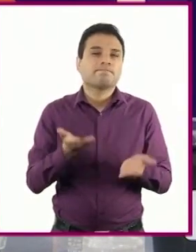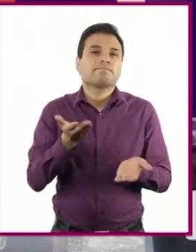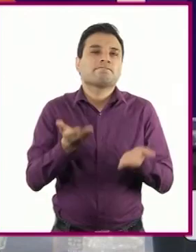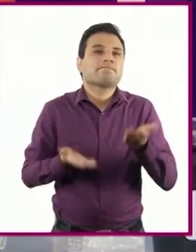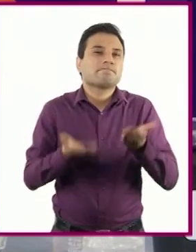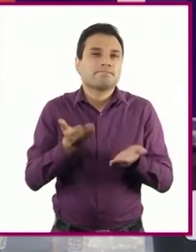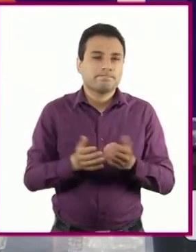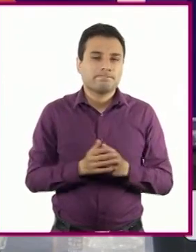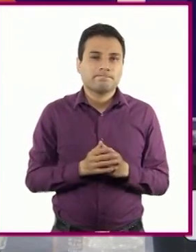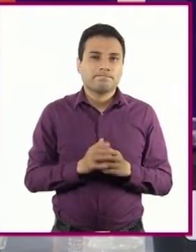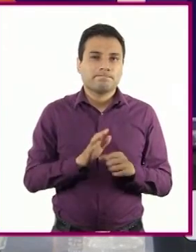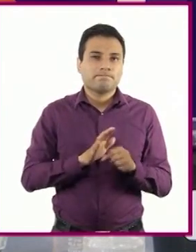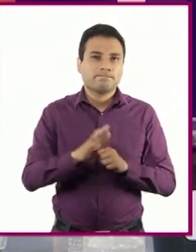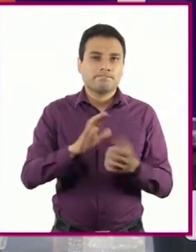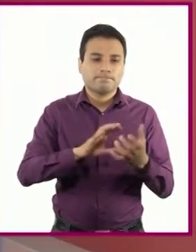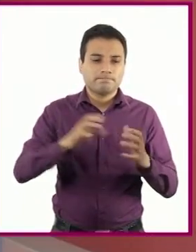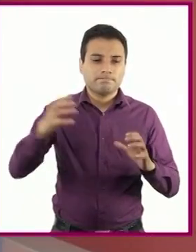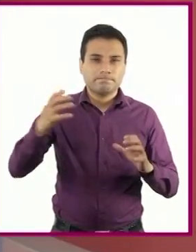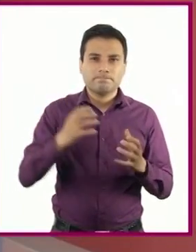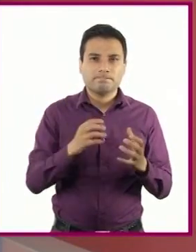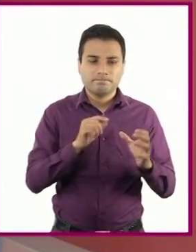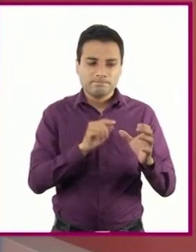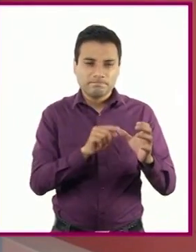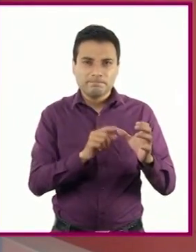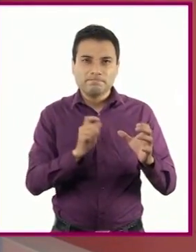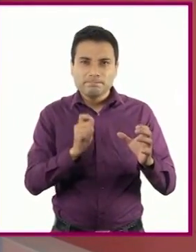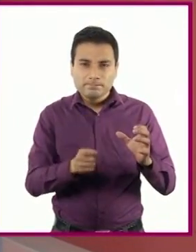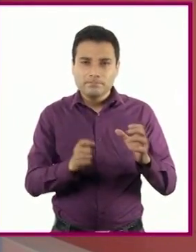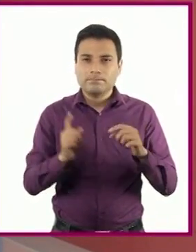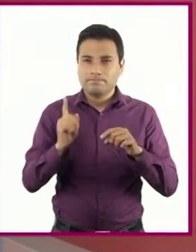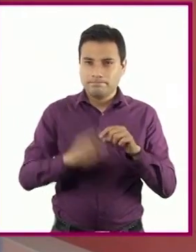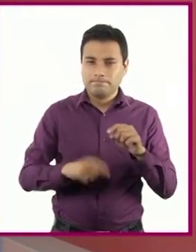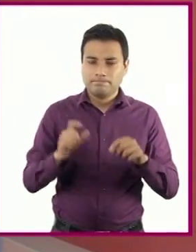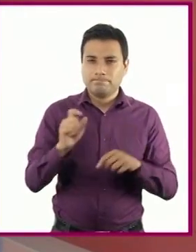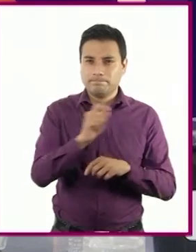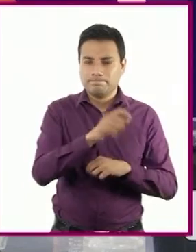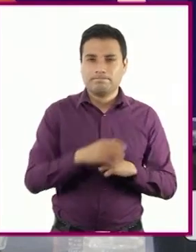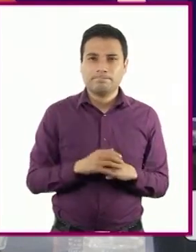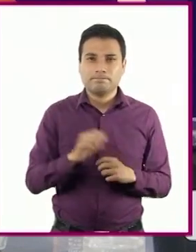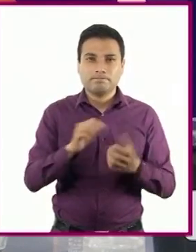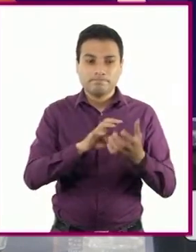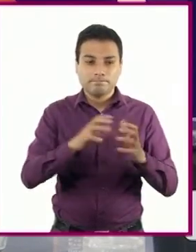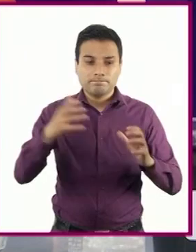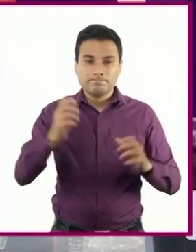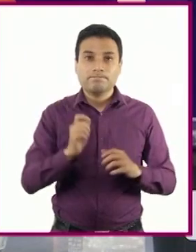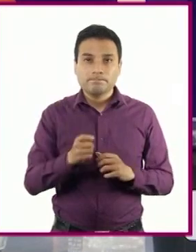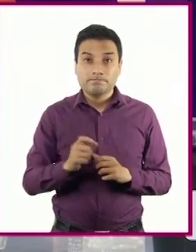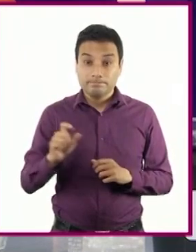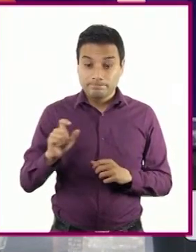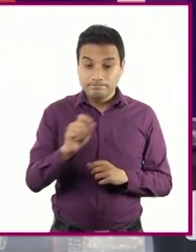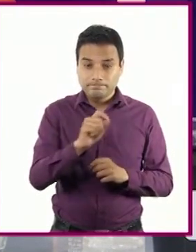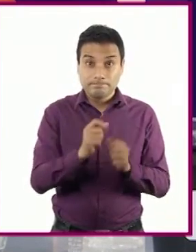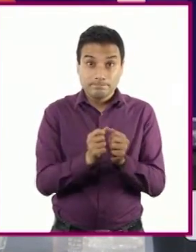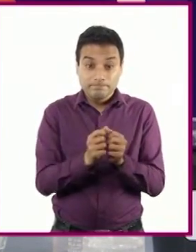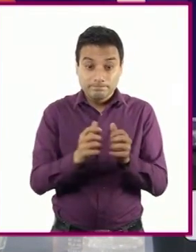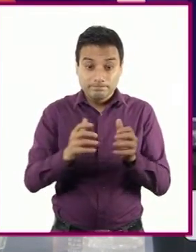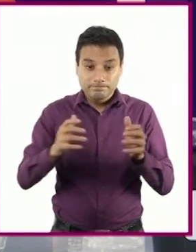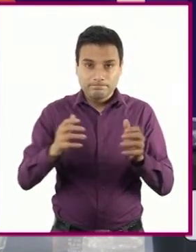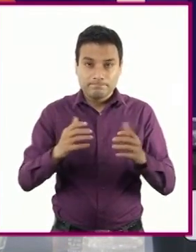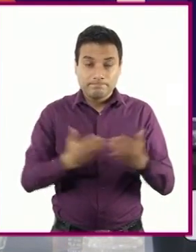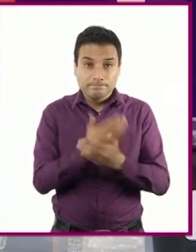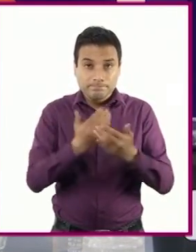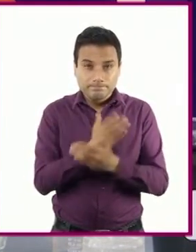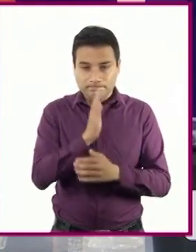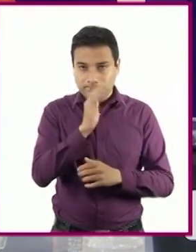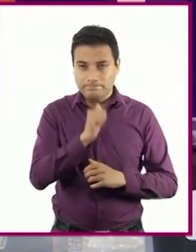usan. Bactericida quiere decir que la matan y bacteriostática que impiden el crecimiento sin